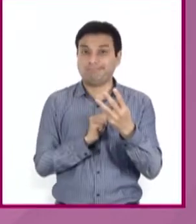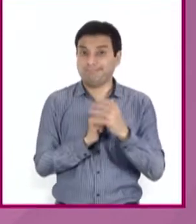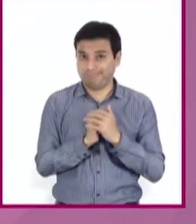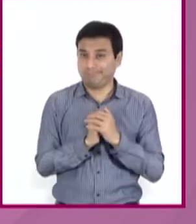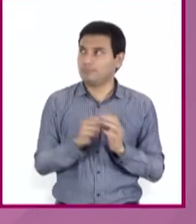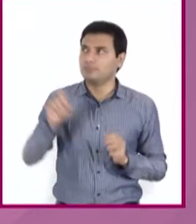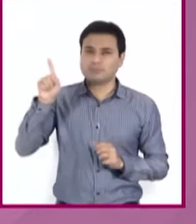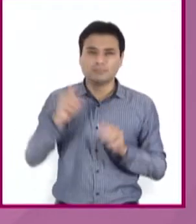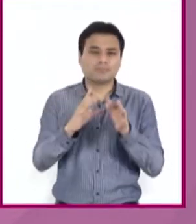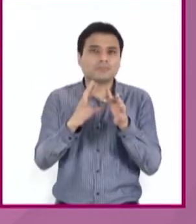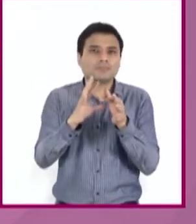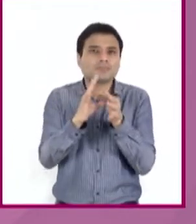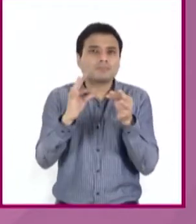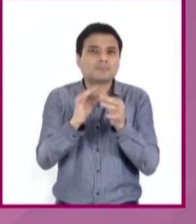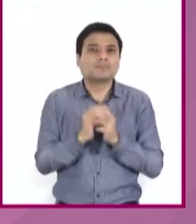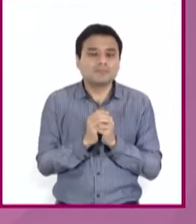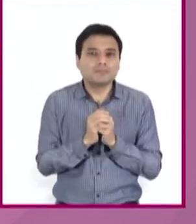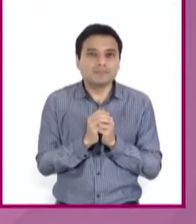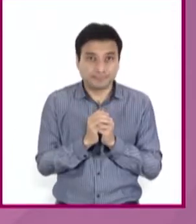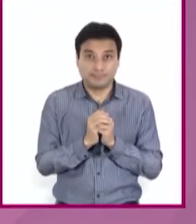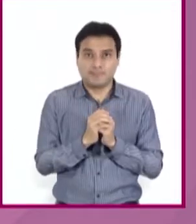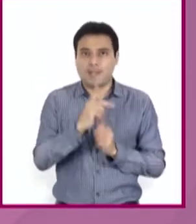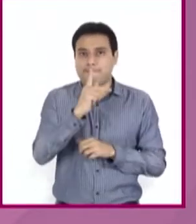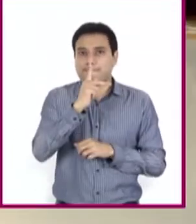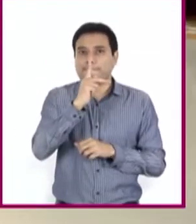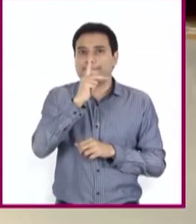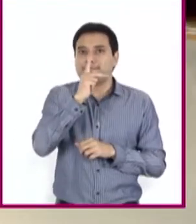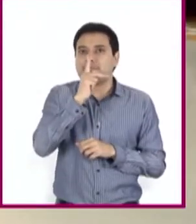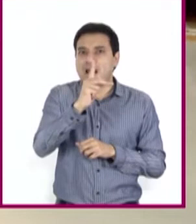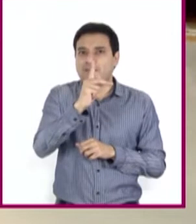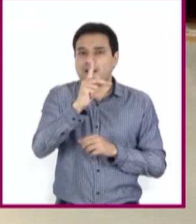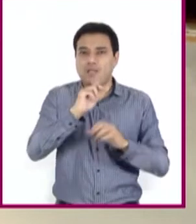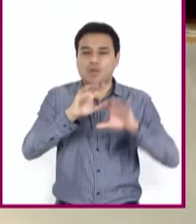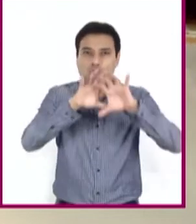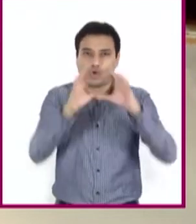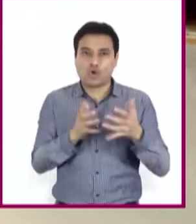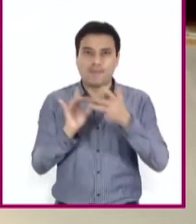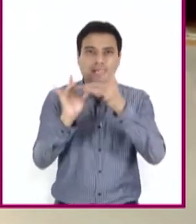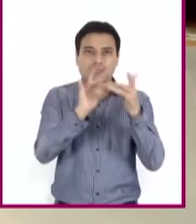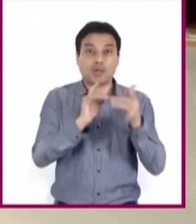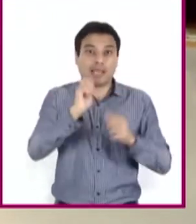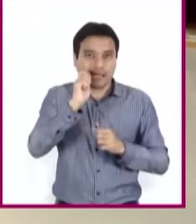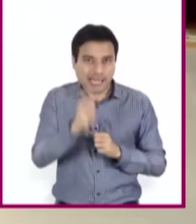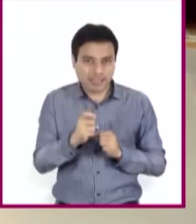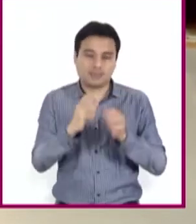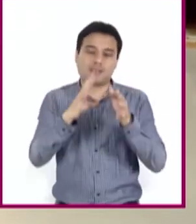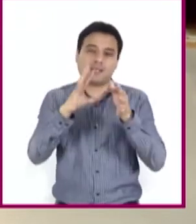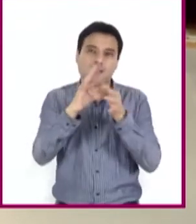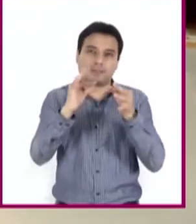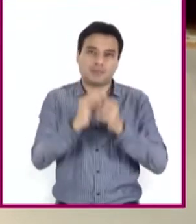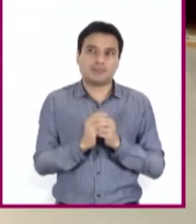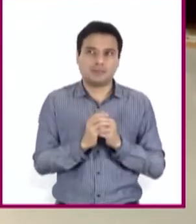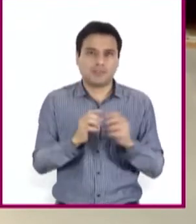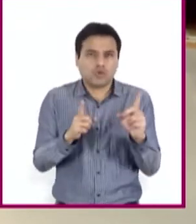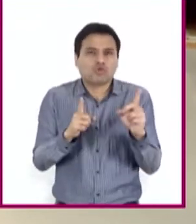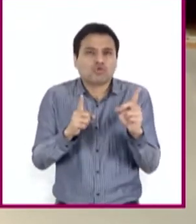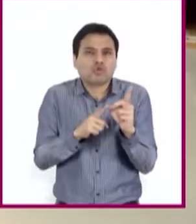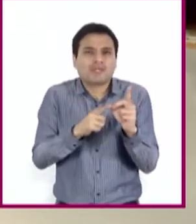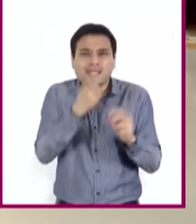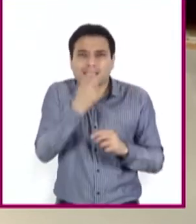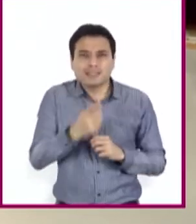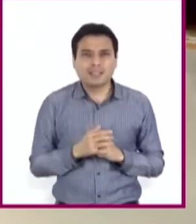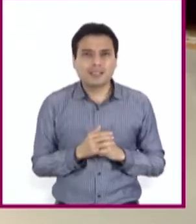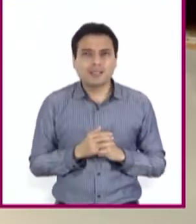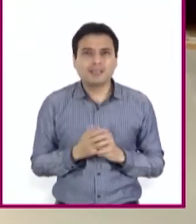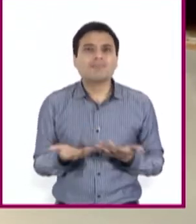da una definición del concepto de globalización. ¿Cuál parte del texto ofrece la definición?